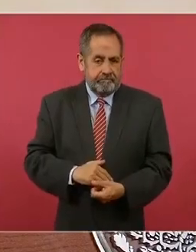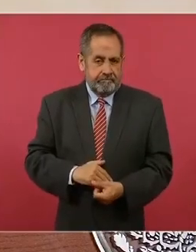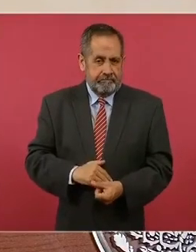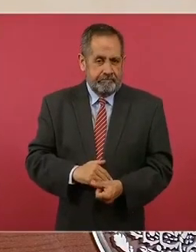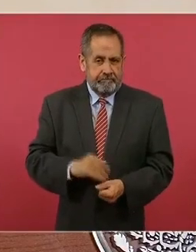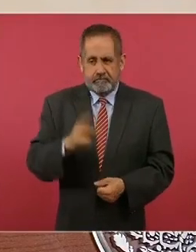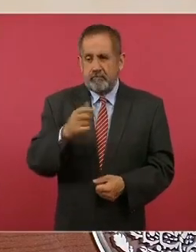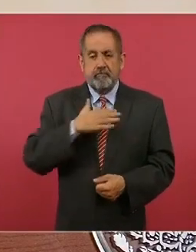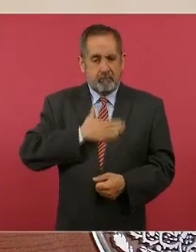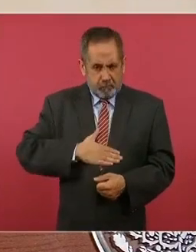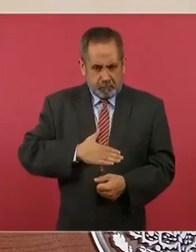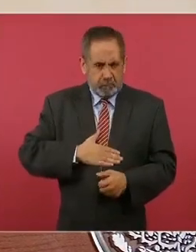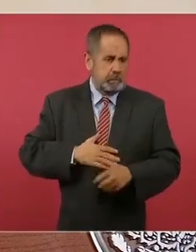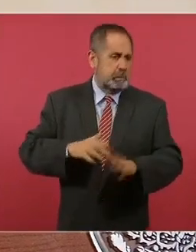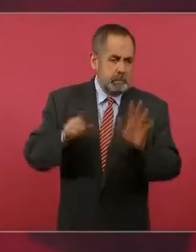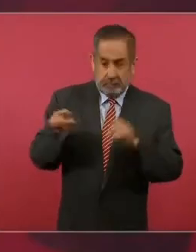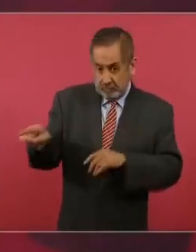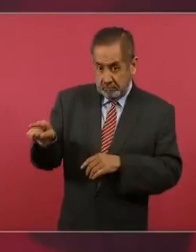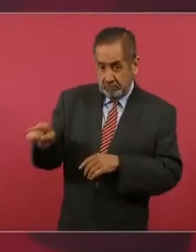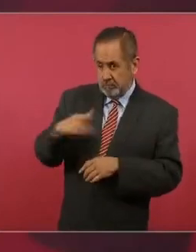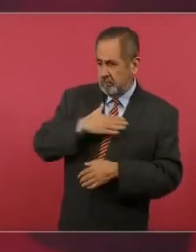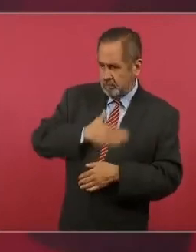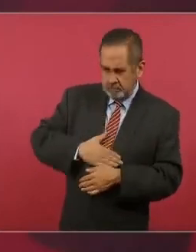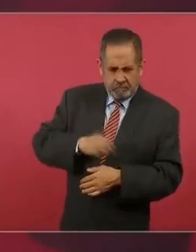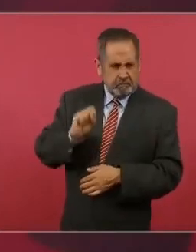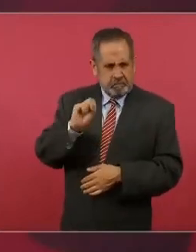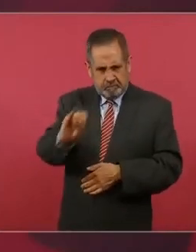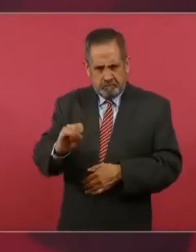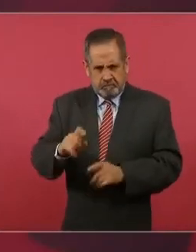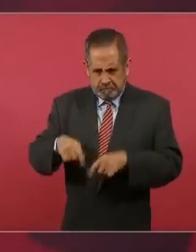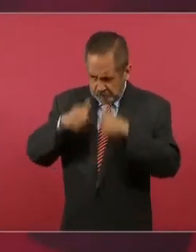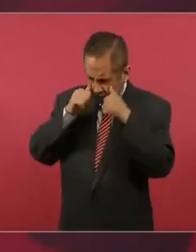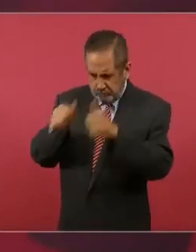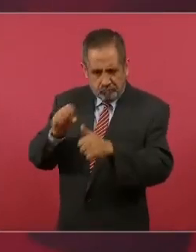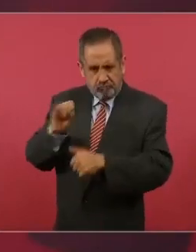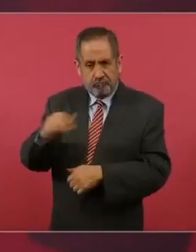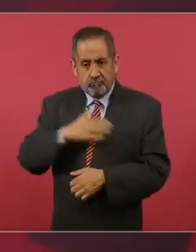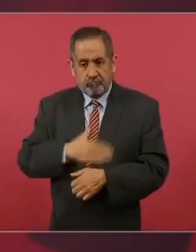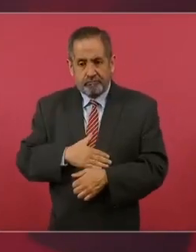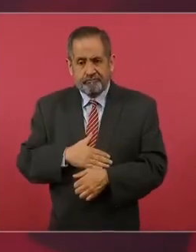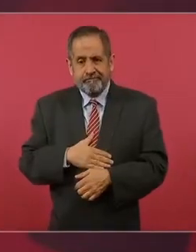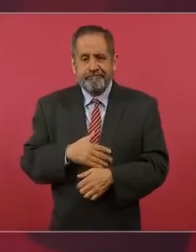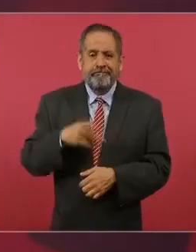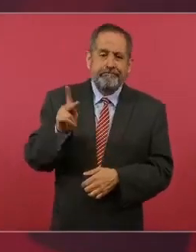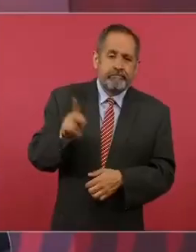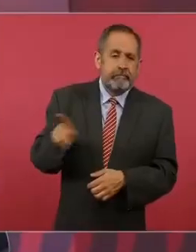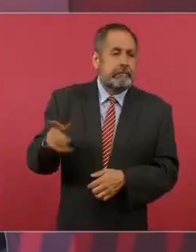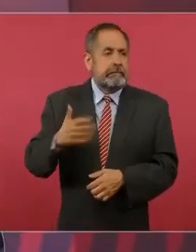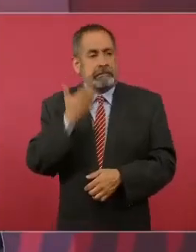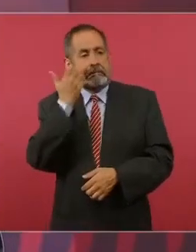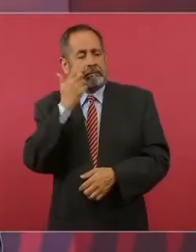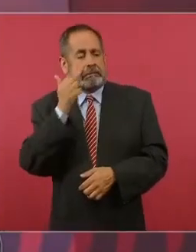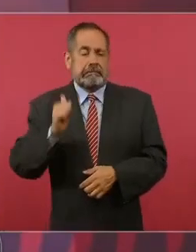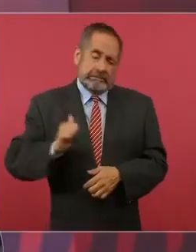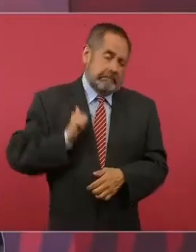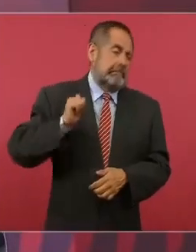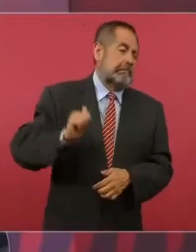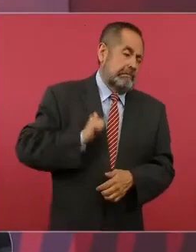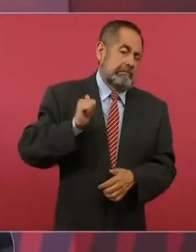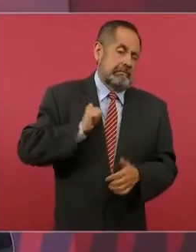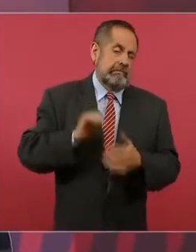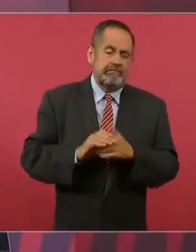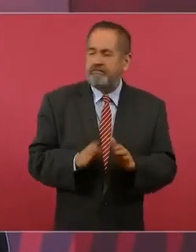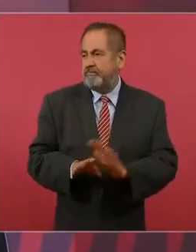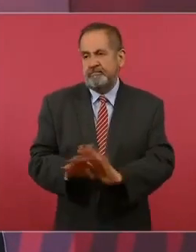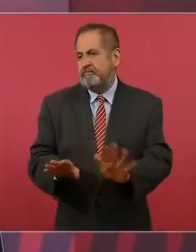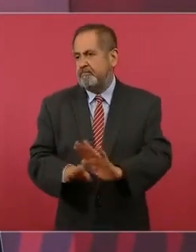Si es justo, sí, todo lo que sea justo. Si es querer sacar provecho,